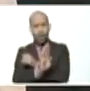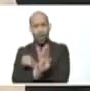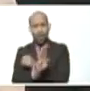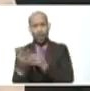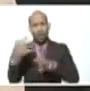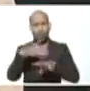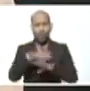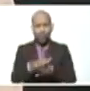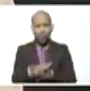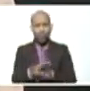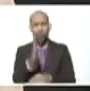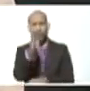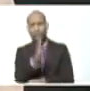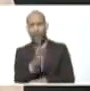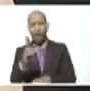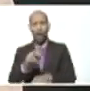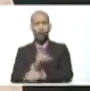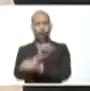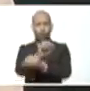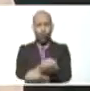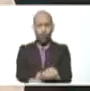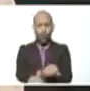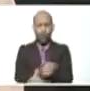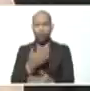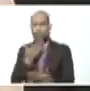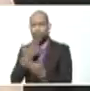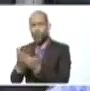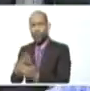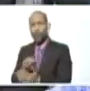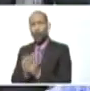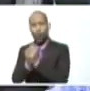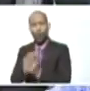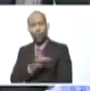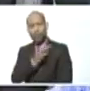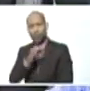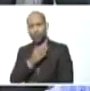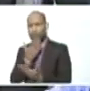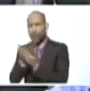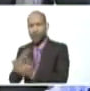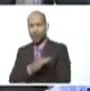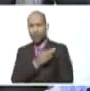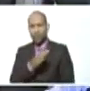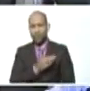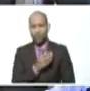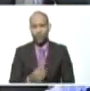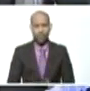del Beato José Gregorio, roguemos al Señor.